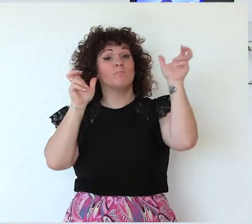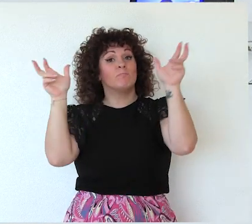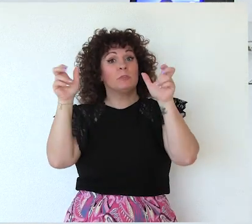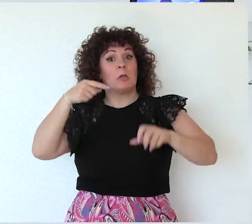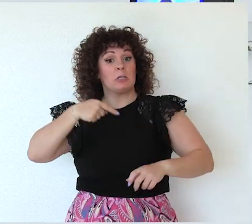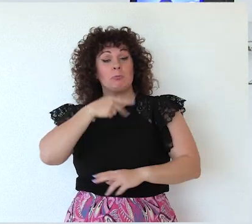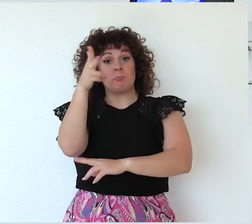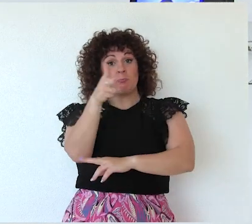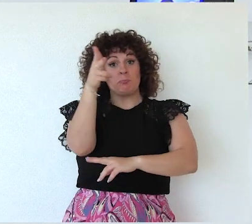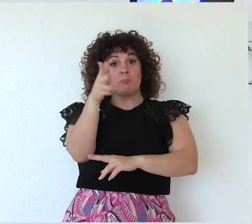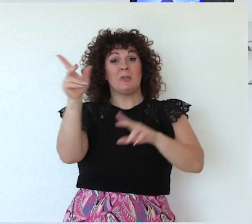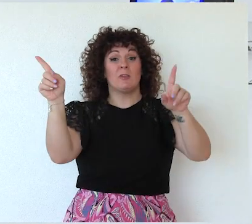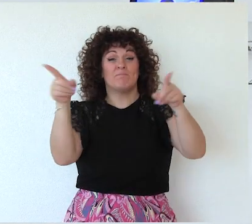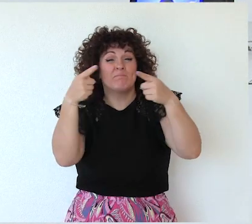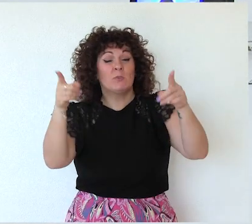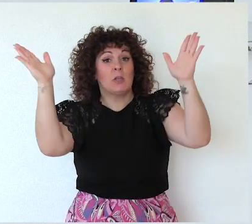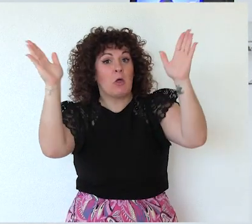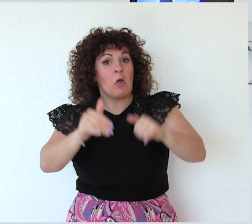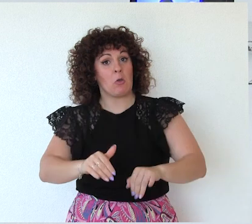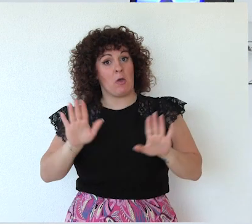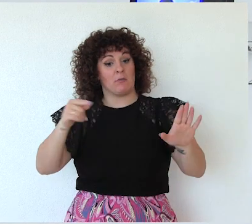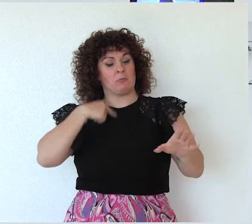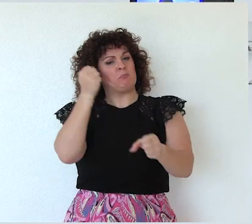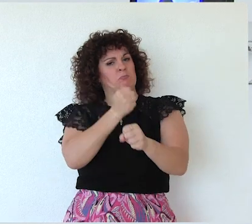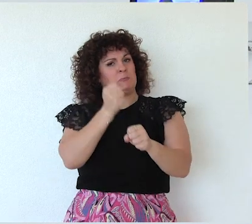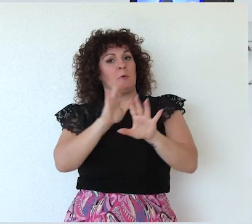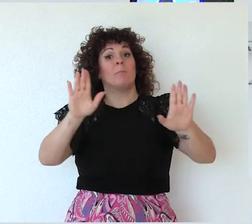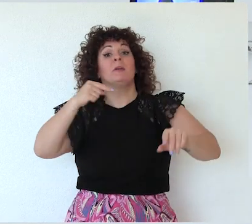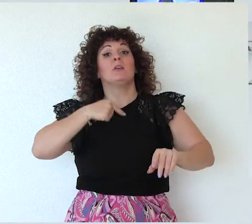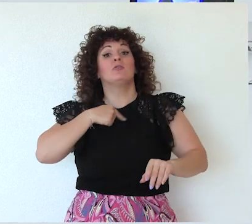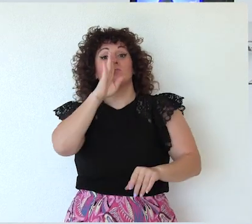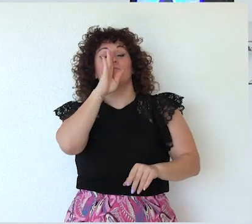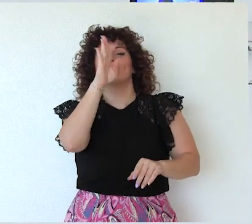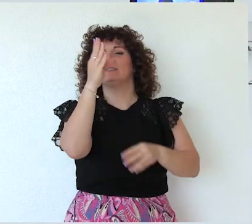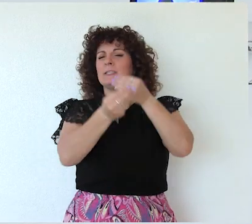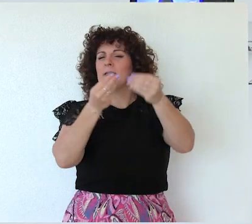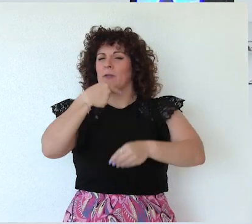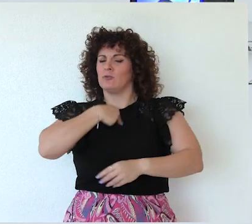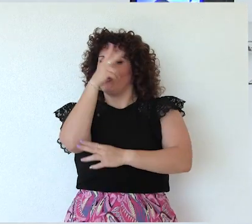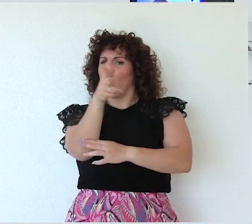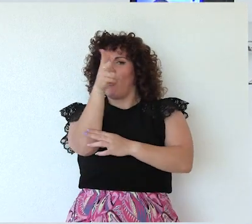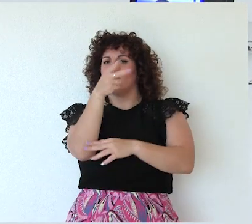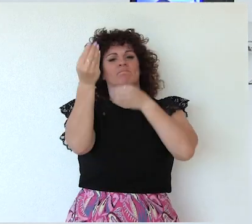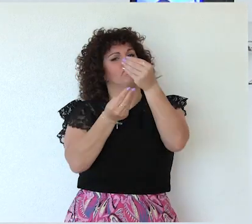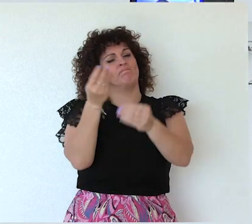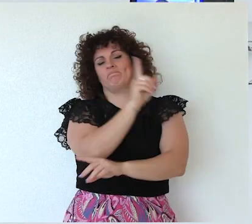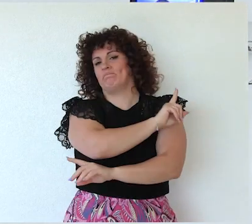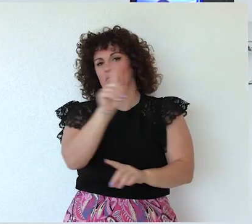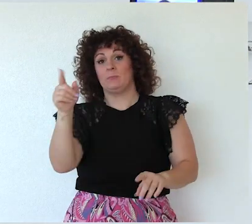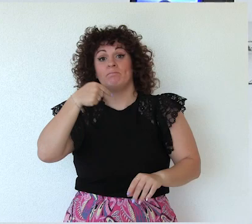sonido, aunque en mi caso no trabajo con vídeos y sonidos que haga yo directamente, es decir, no los grabo yo, sino que me dedico a buscar